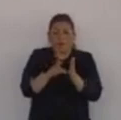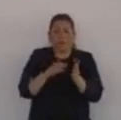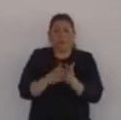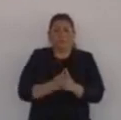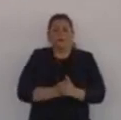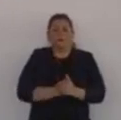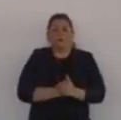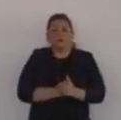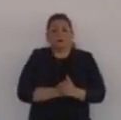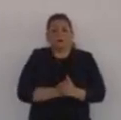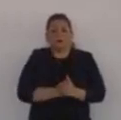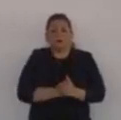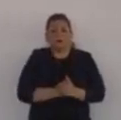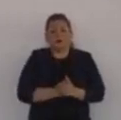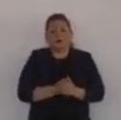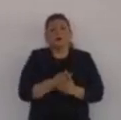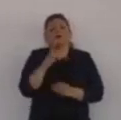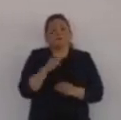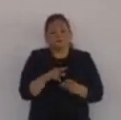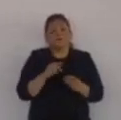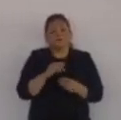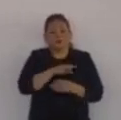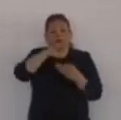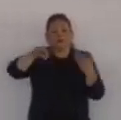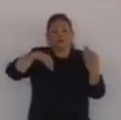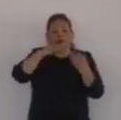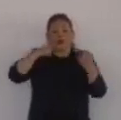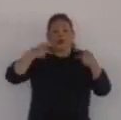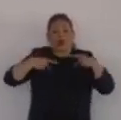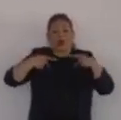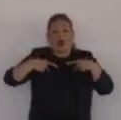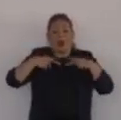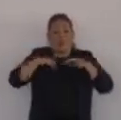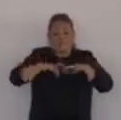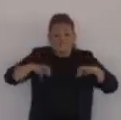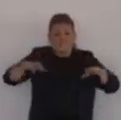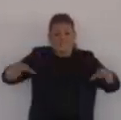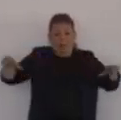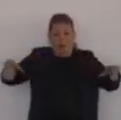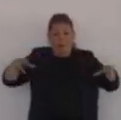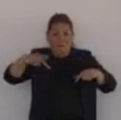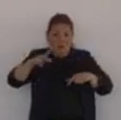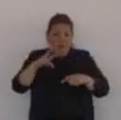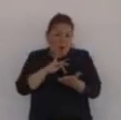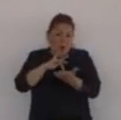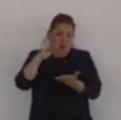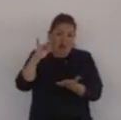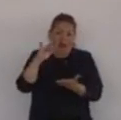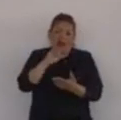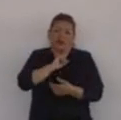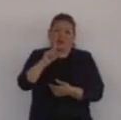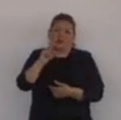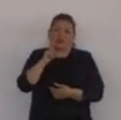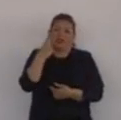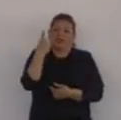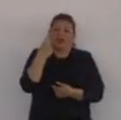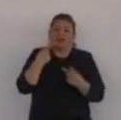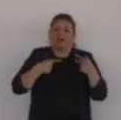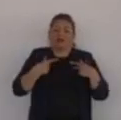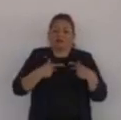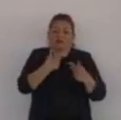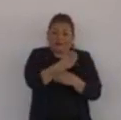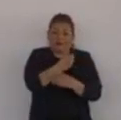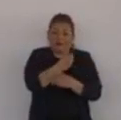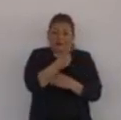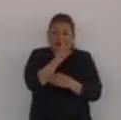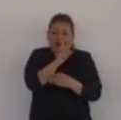recursos. Por supuesto, a todos los presentes en el presidio, pero quiero agradecer en especial a una persona que me saludó